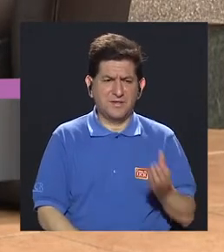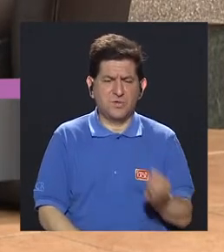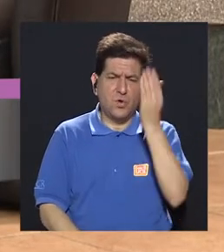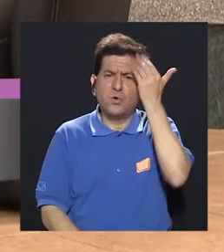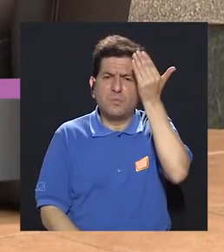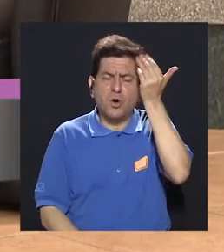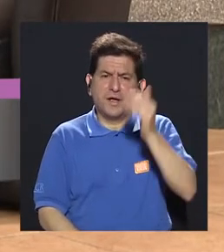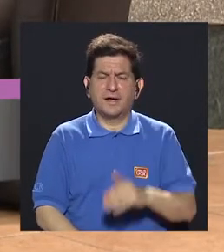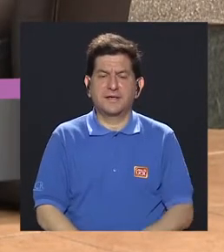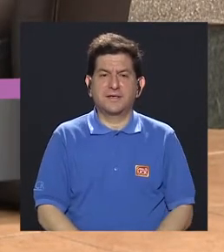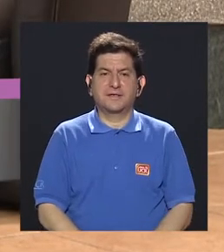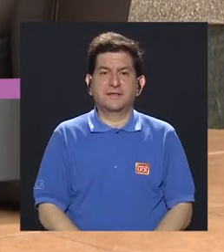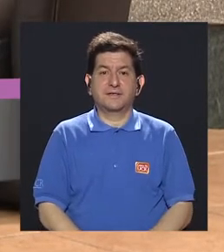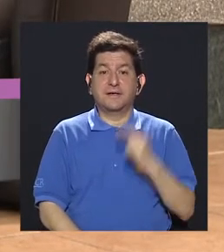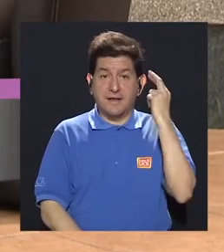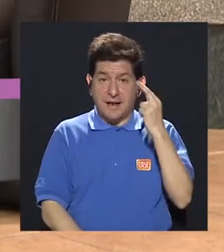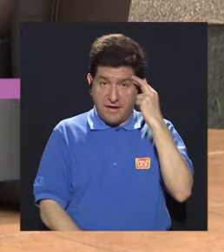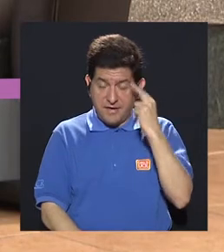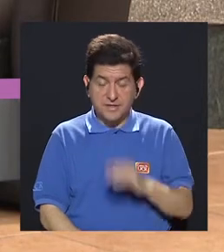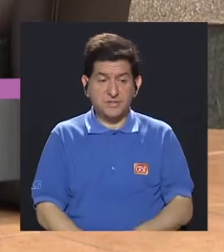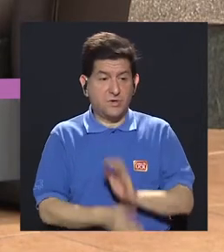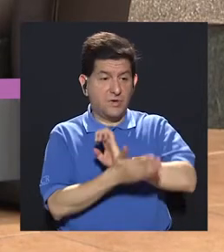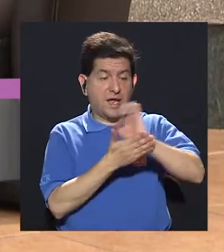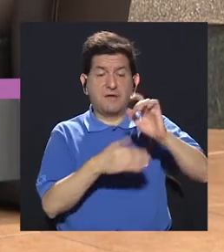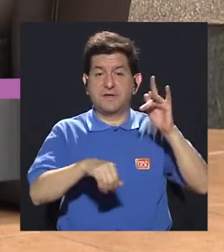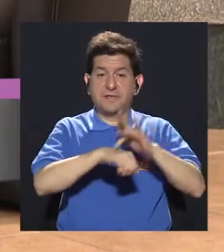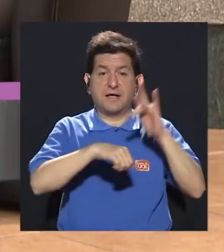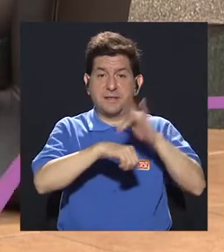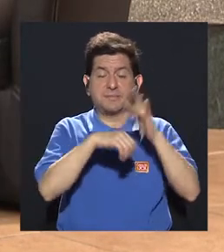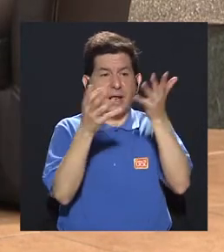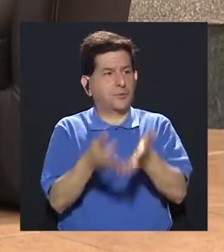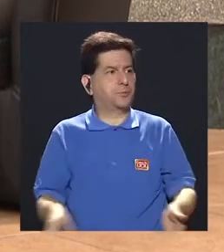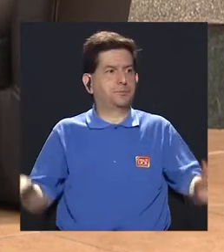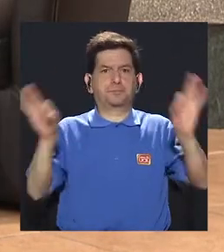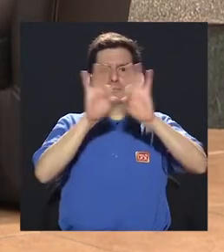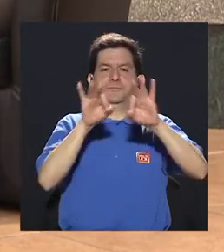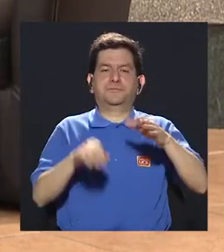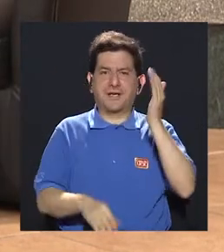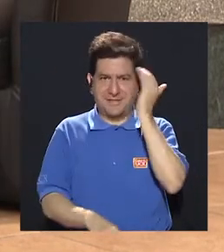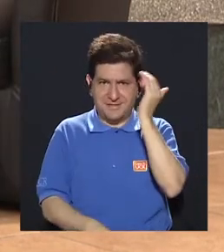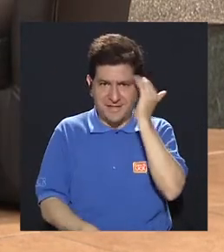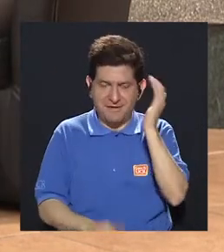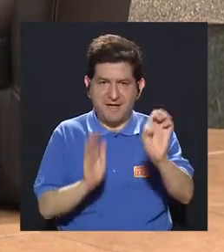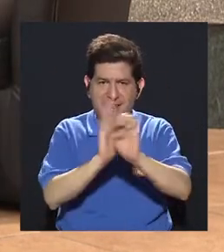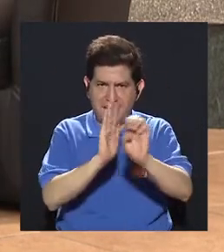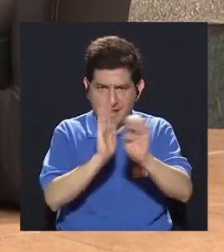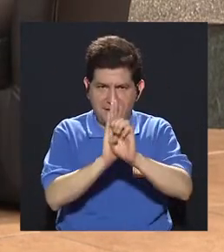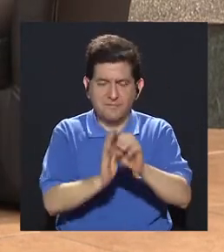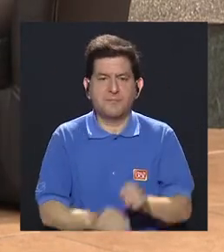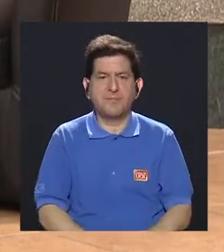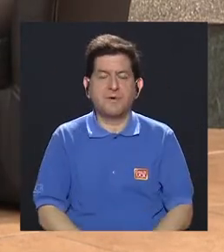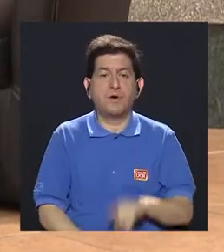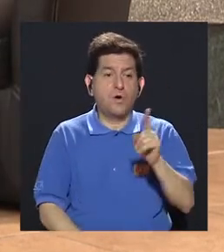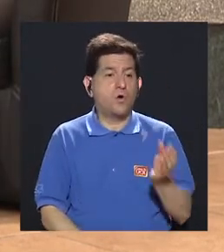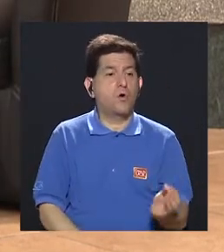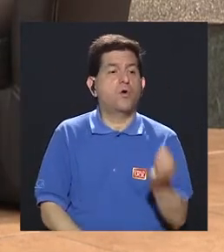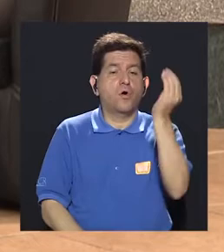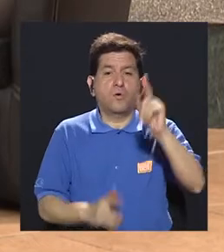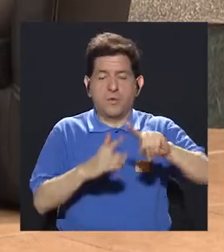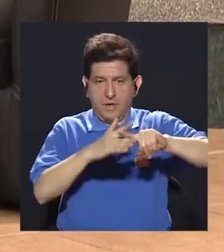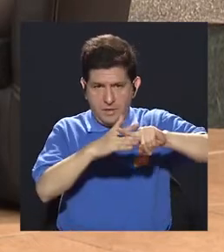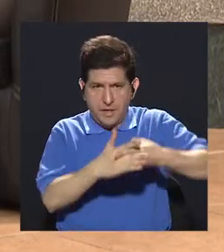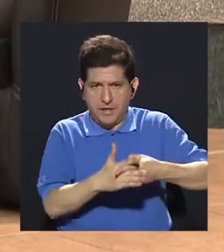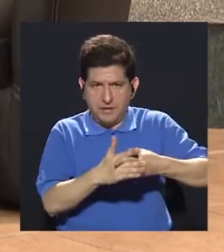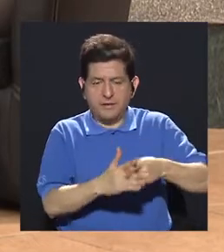actitudes en adolescentes? Bueno, porque la prevención temprana es fundamental. O sea, se sabe, para darte un ejemplo, que un chico